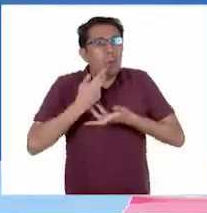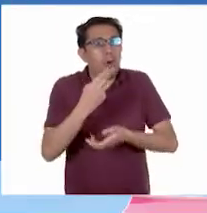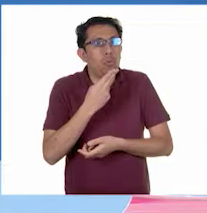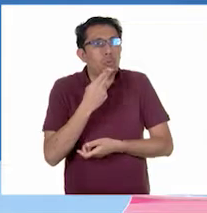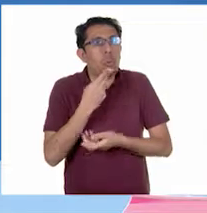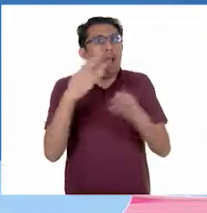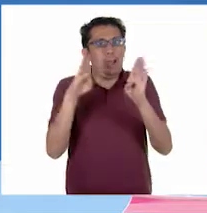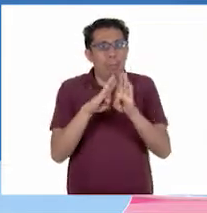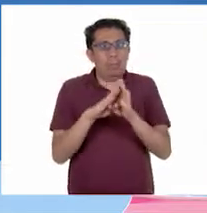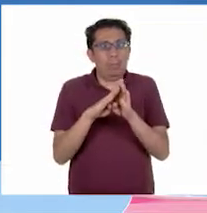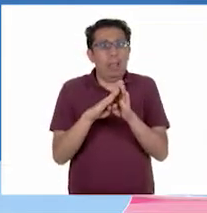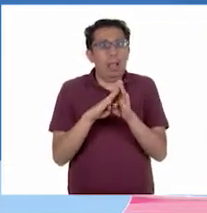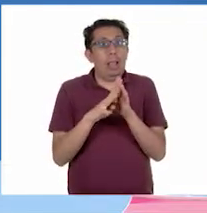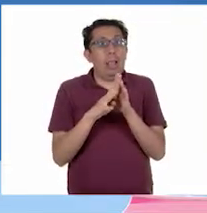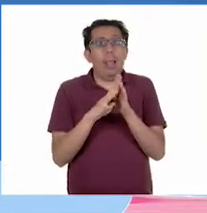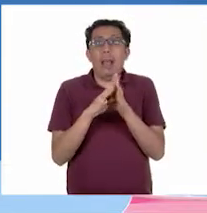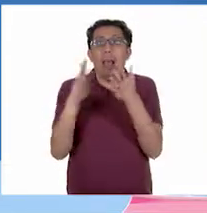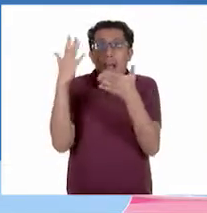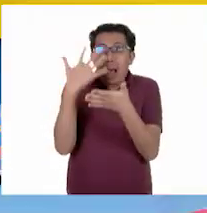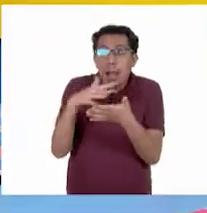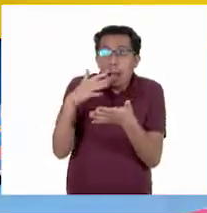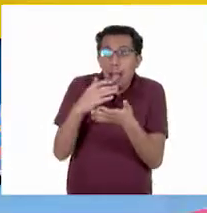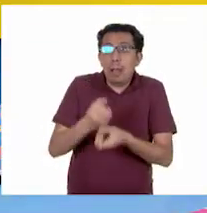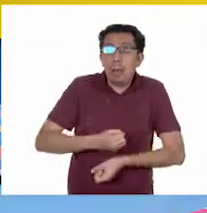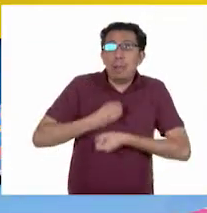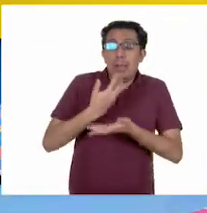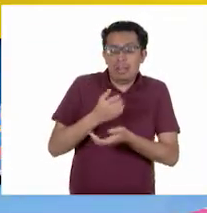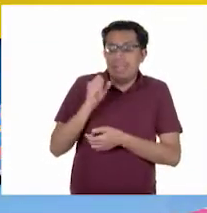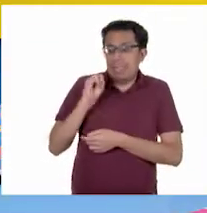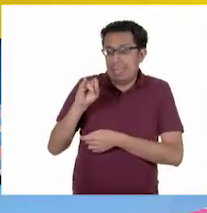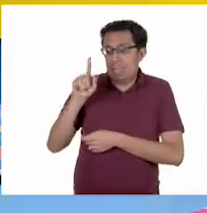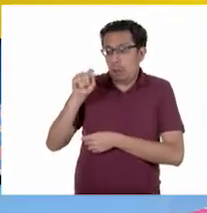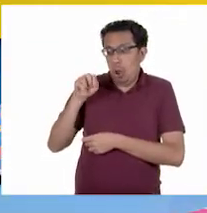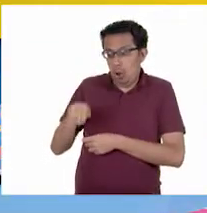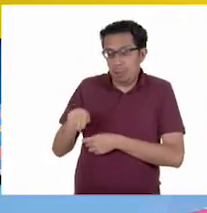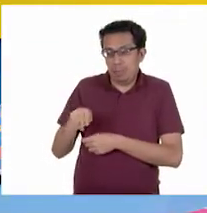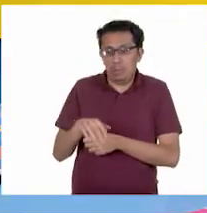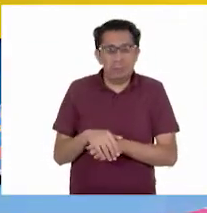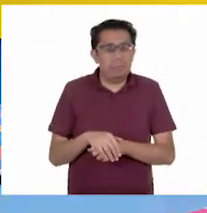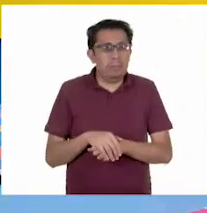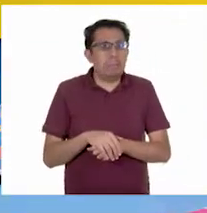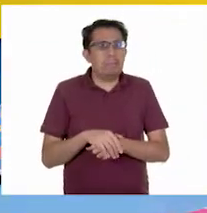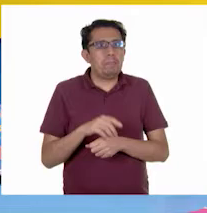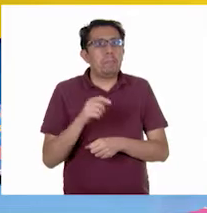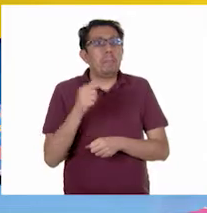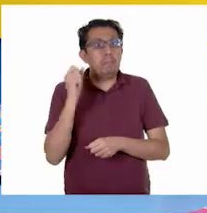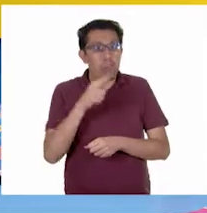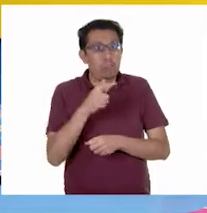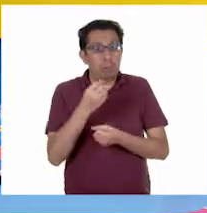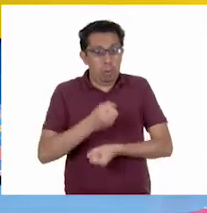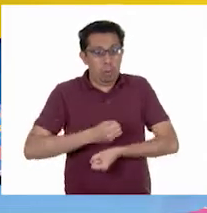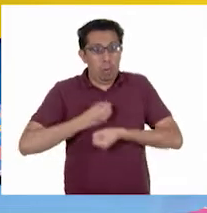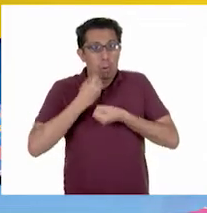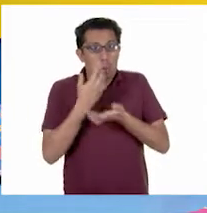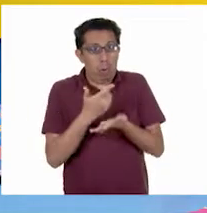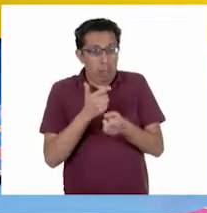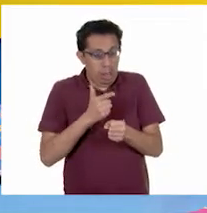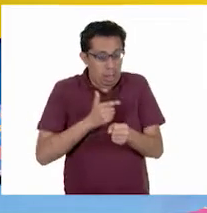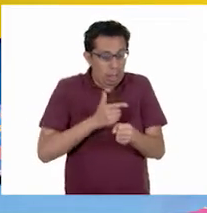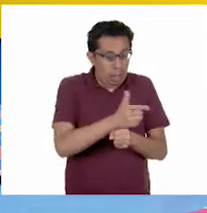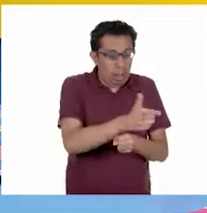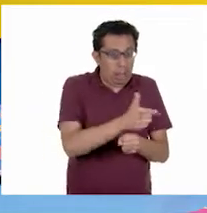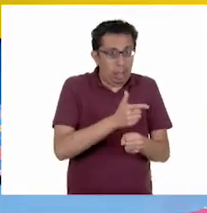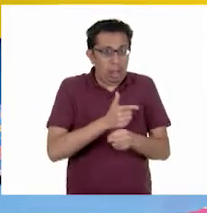Entonces, ¿vamos a leer poesía? Así es, Ton, así es. Y vamos a reconocer en algunos poemas el lenguaje literal,